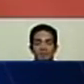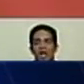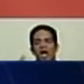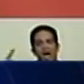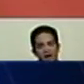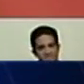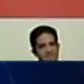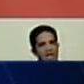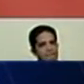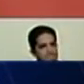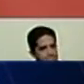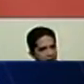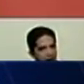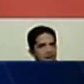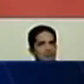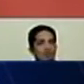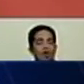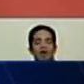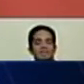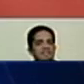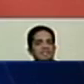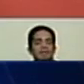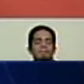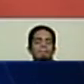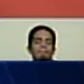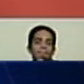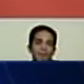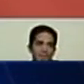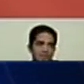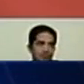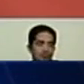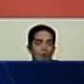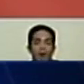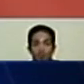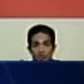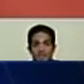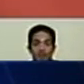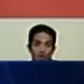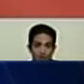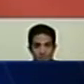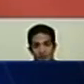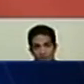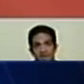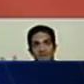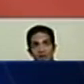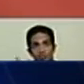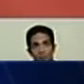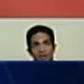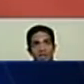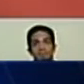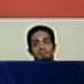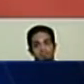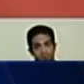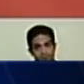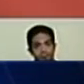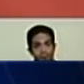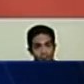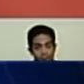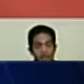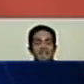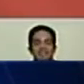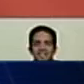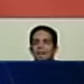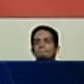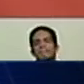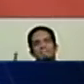aguas jurisdiccionales sin la autorización del gobierno del país respectivo, se cumplieron los protocolos y se hace el primer